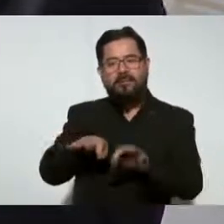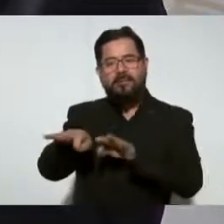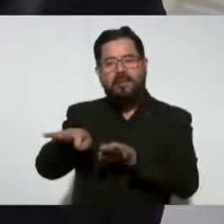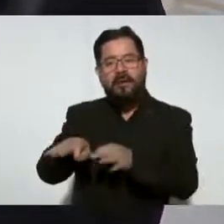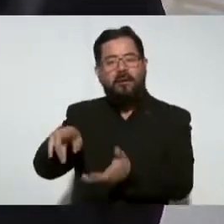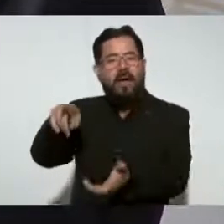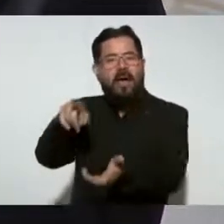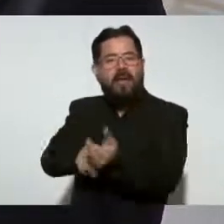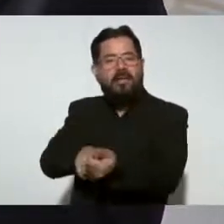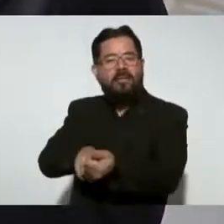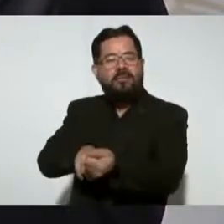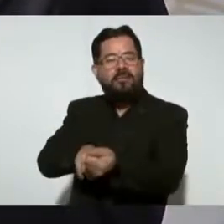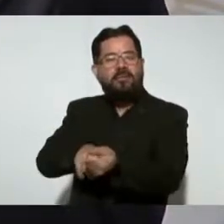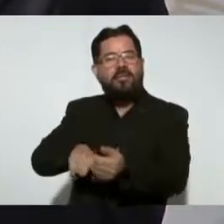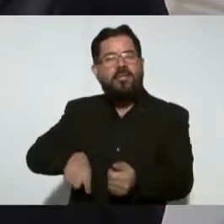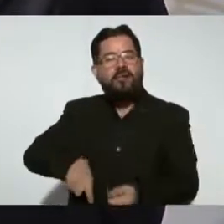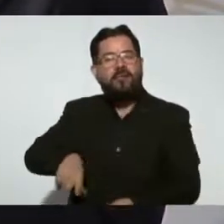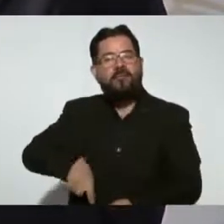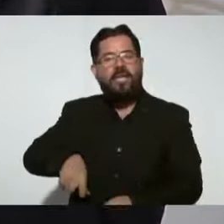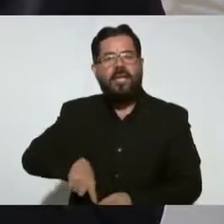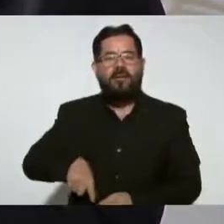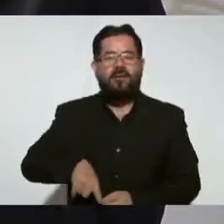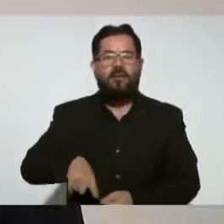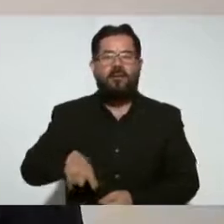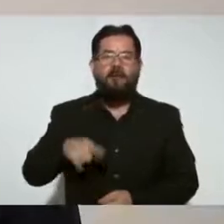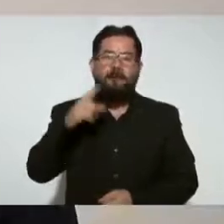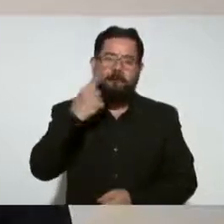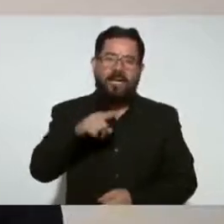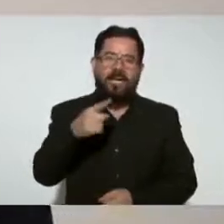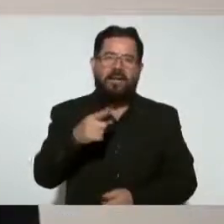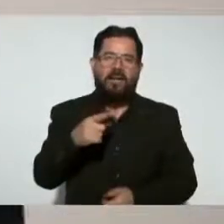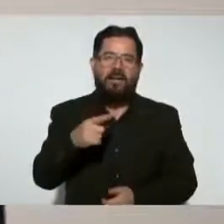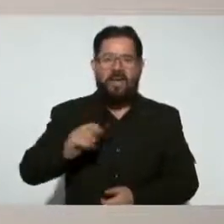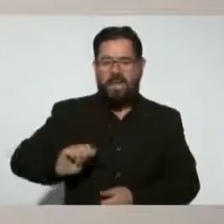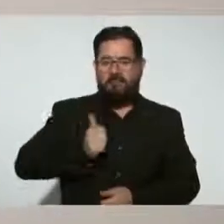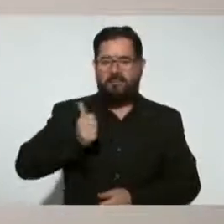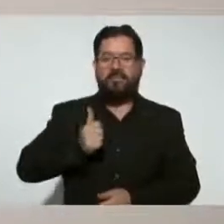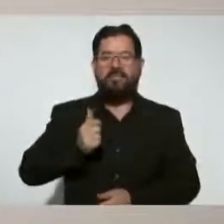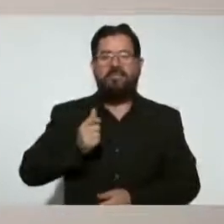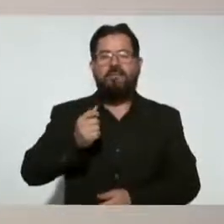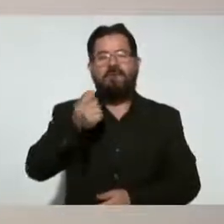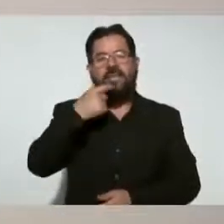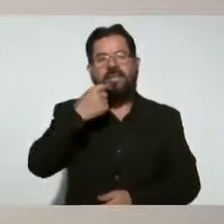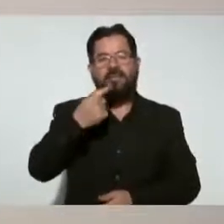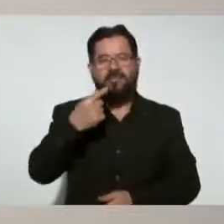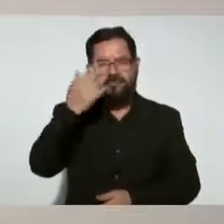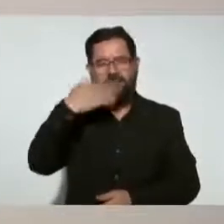la regulación de medicamentos, la COFEPRIS.